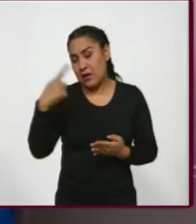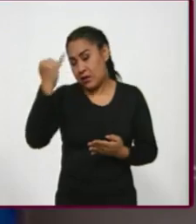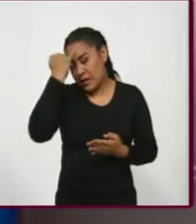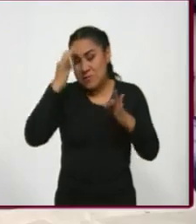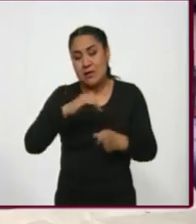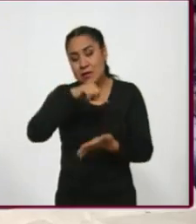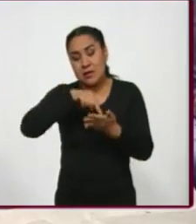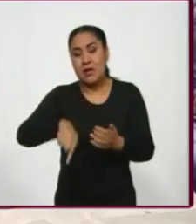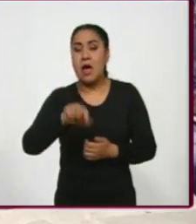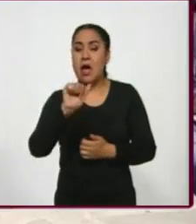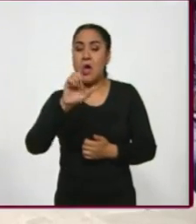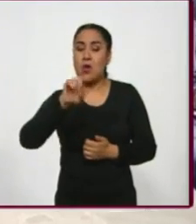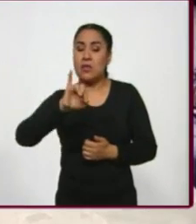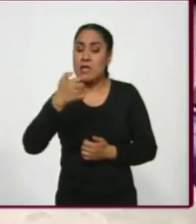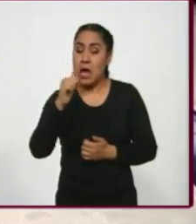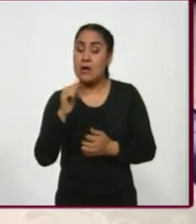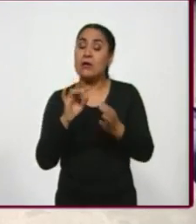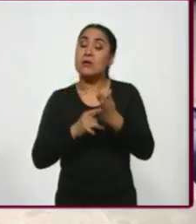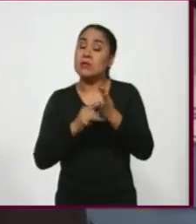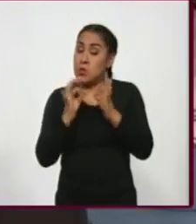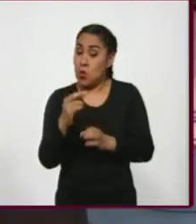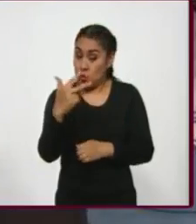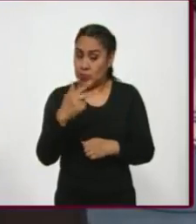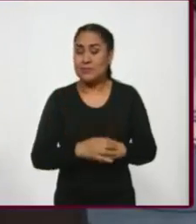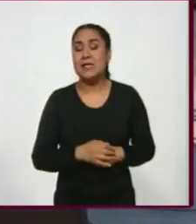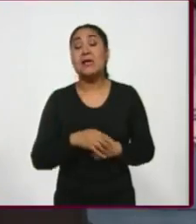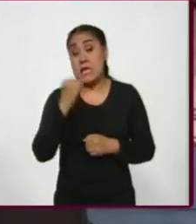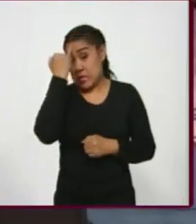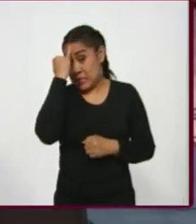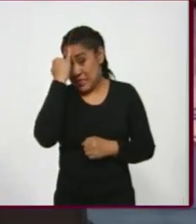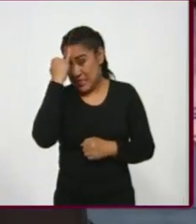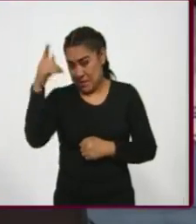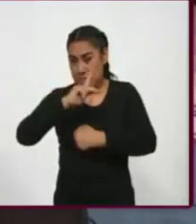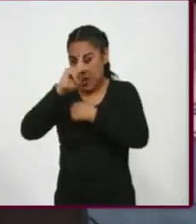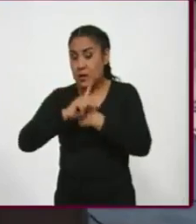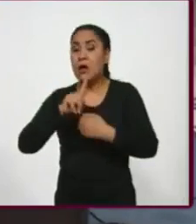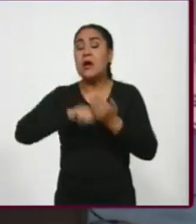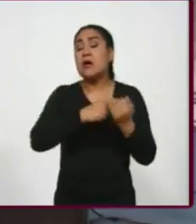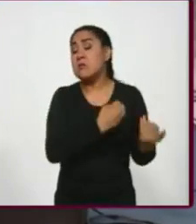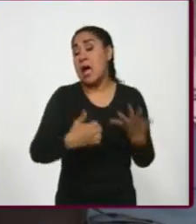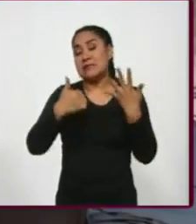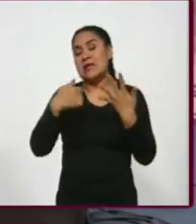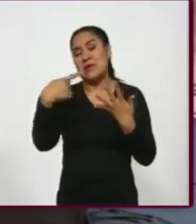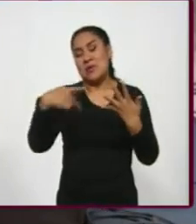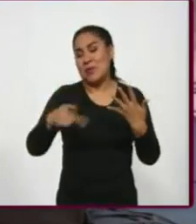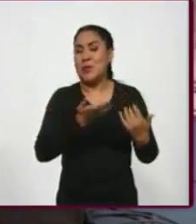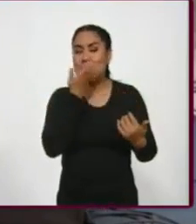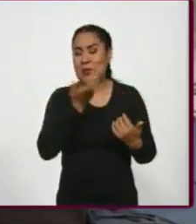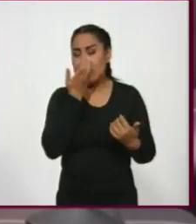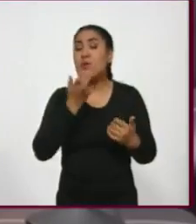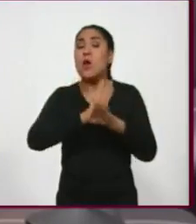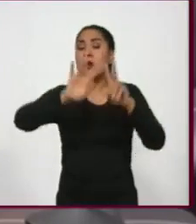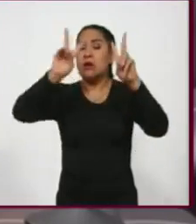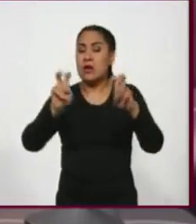de granaditas esto será en punto de las 20 horas la india tiene seis danzas tradicionales y una de ellas lleva por